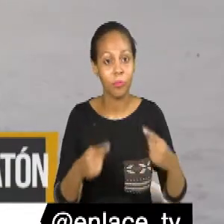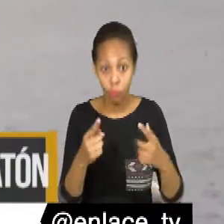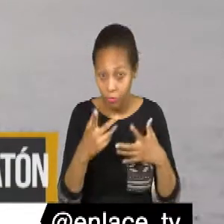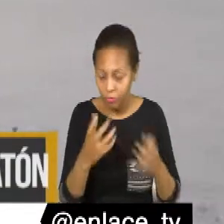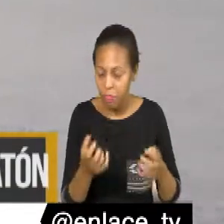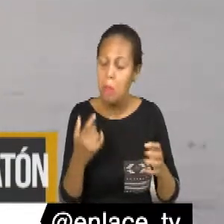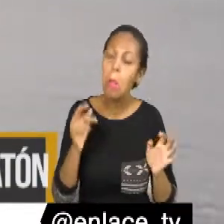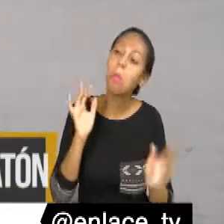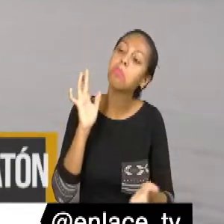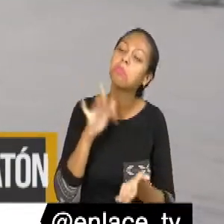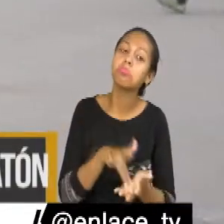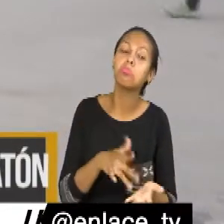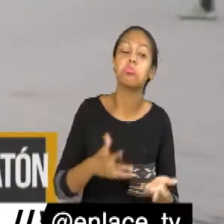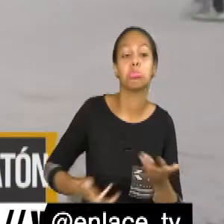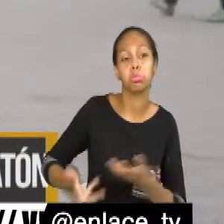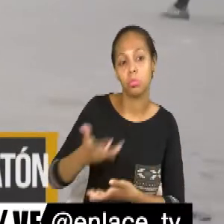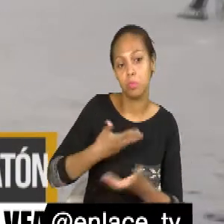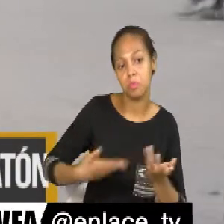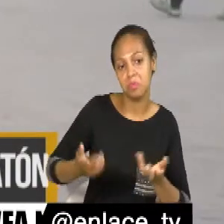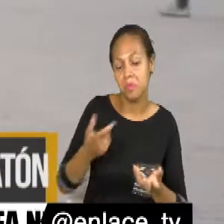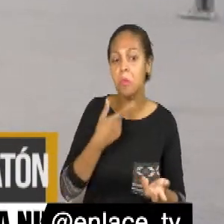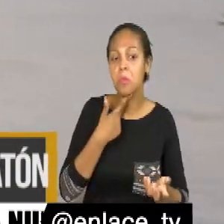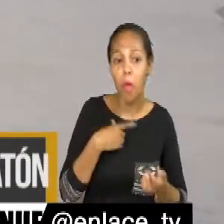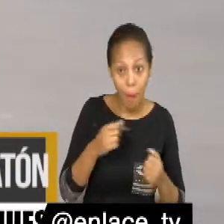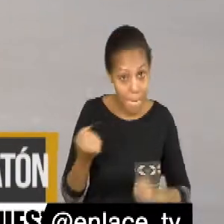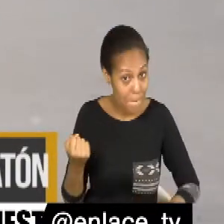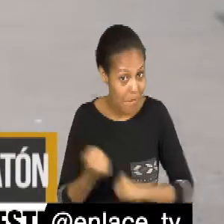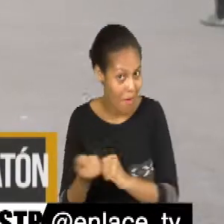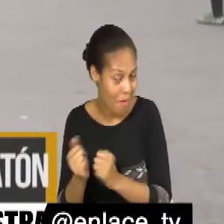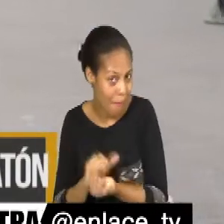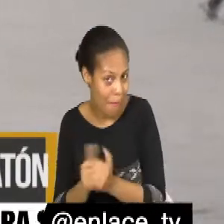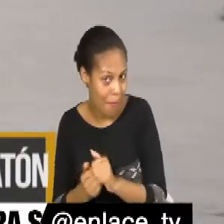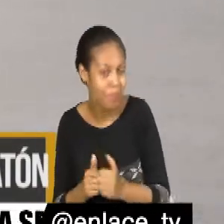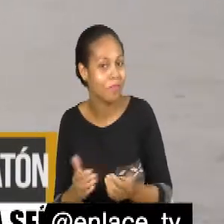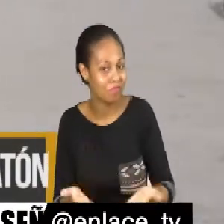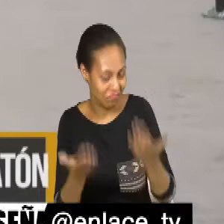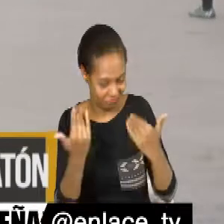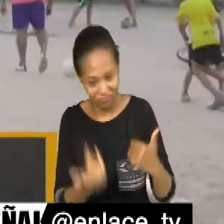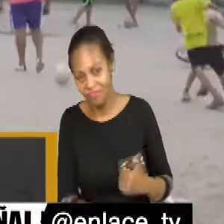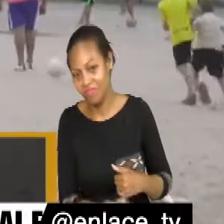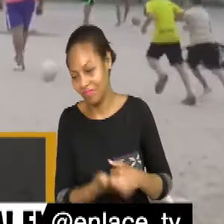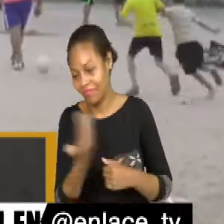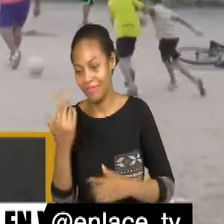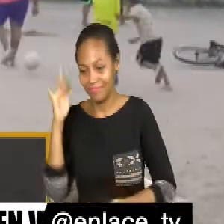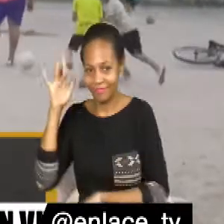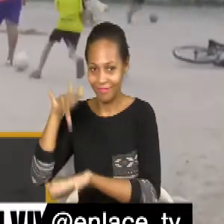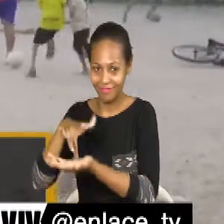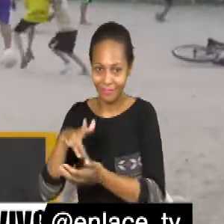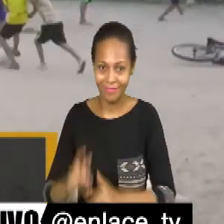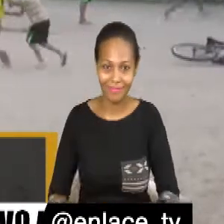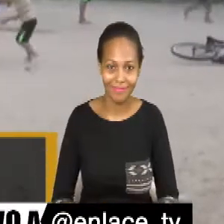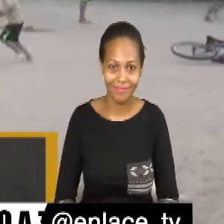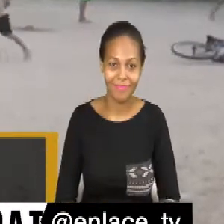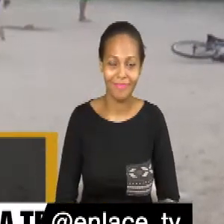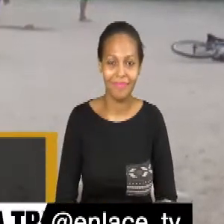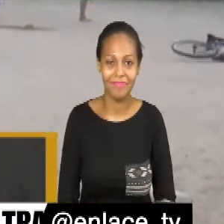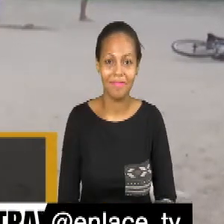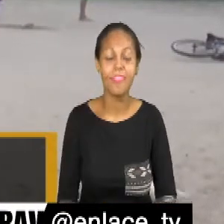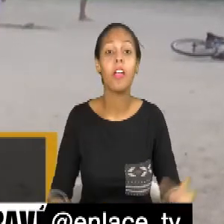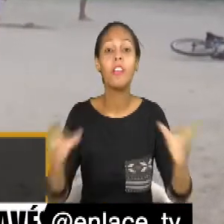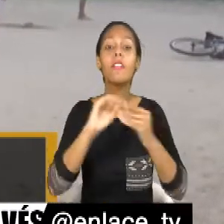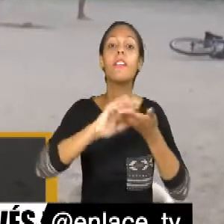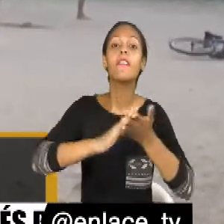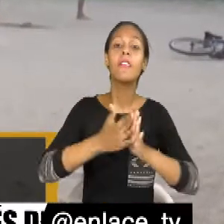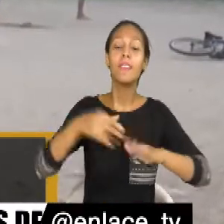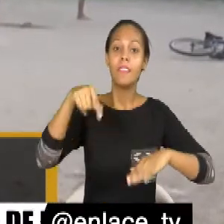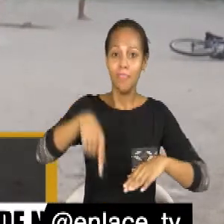una tarde de sano esparcimiento y apoyar el deporte en los barrios, la invitación está abierta. Invitamos a la ciudadanía de Barranca Bermeja para que nos